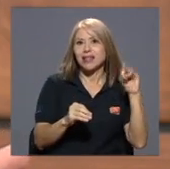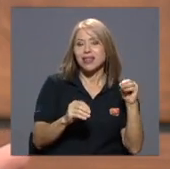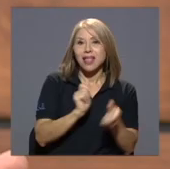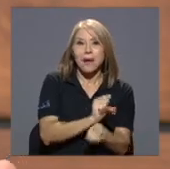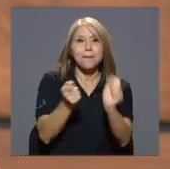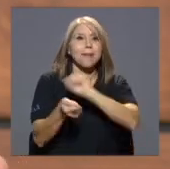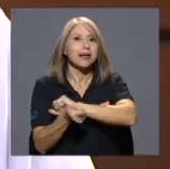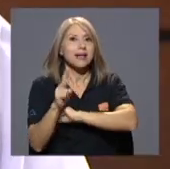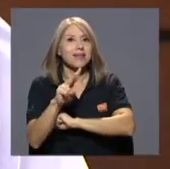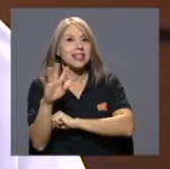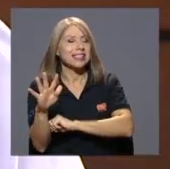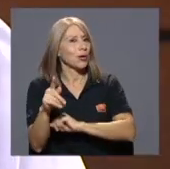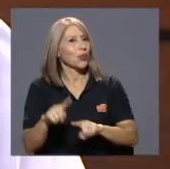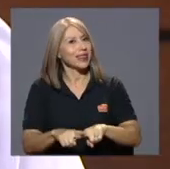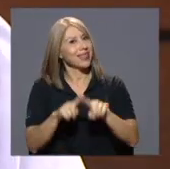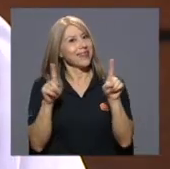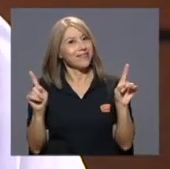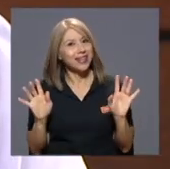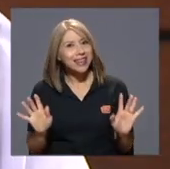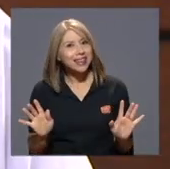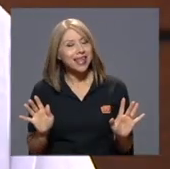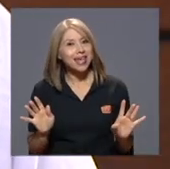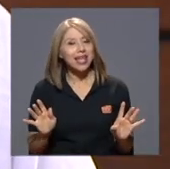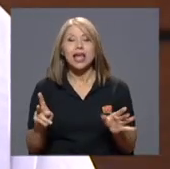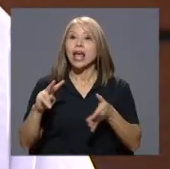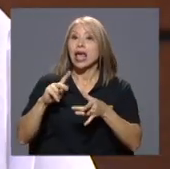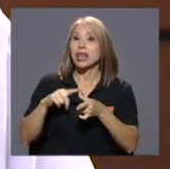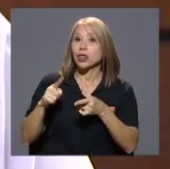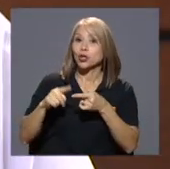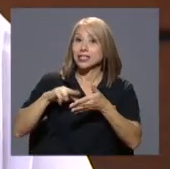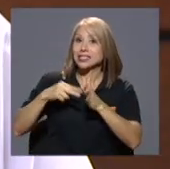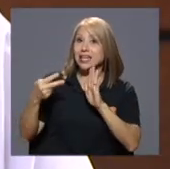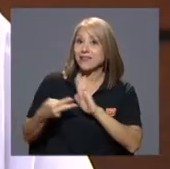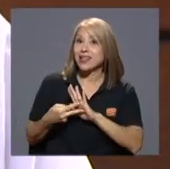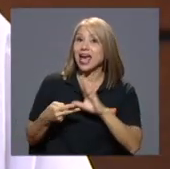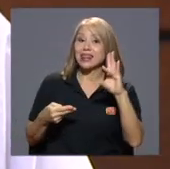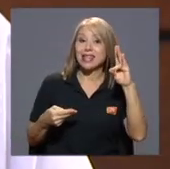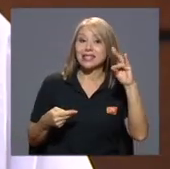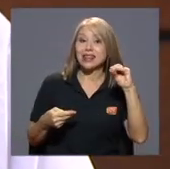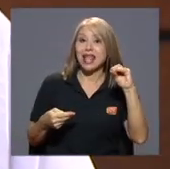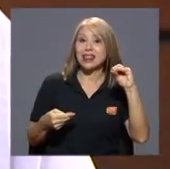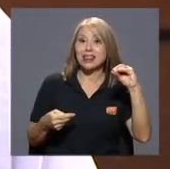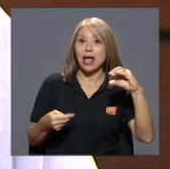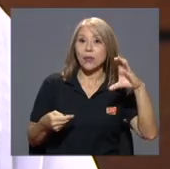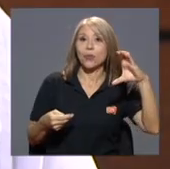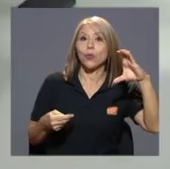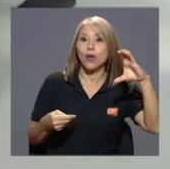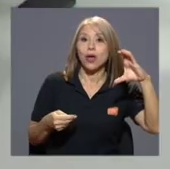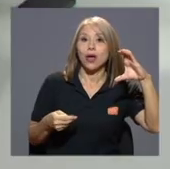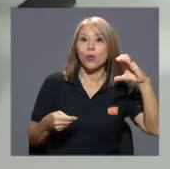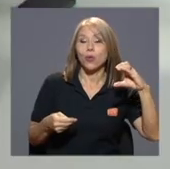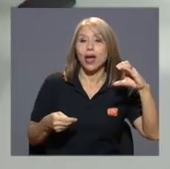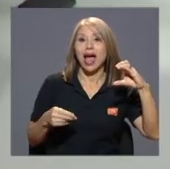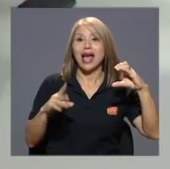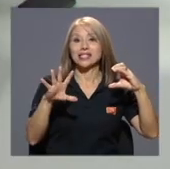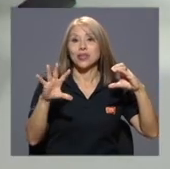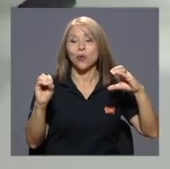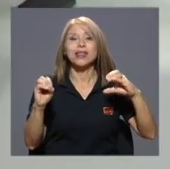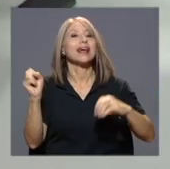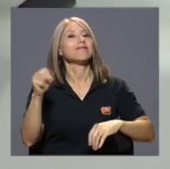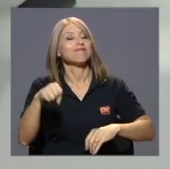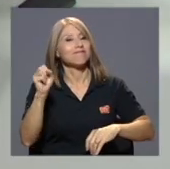el trabajo. En el escenario sería de 70 a 50. Ajá, más tal o vez menos. Que aumentemos la edad. Ok,